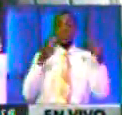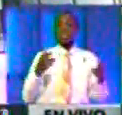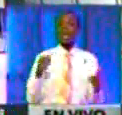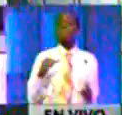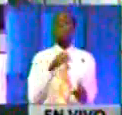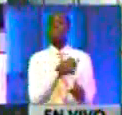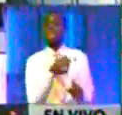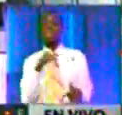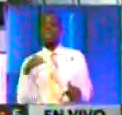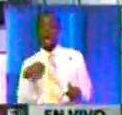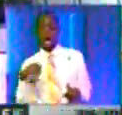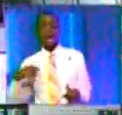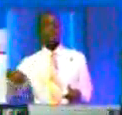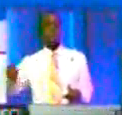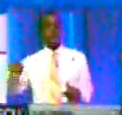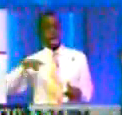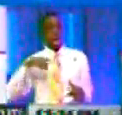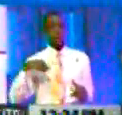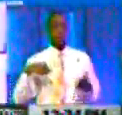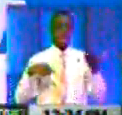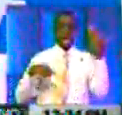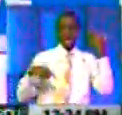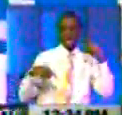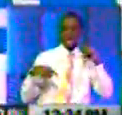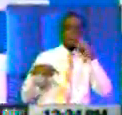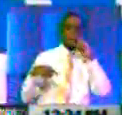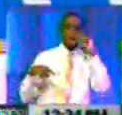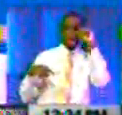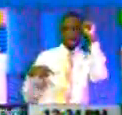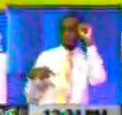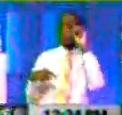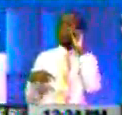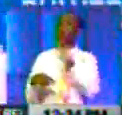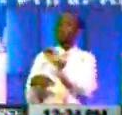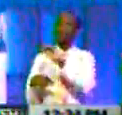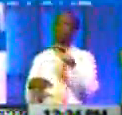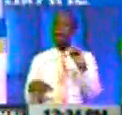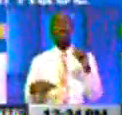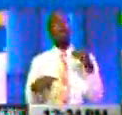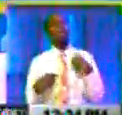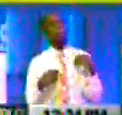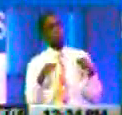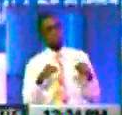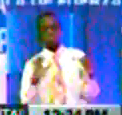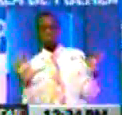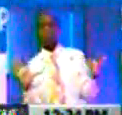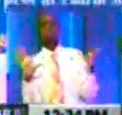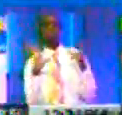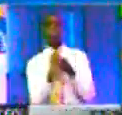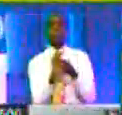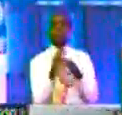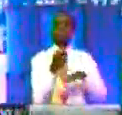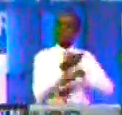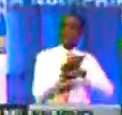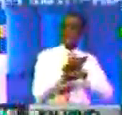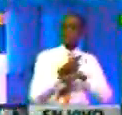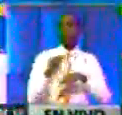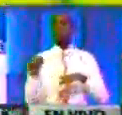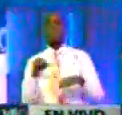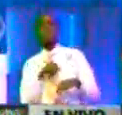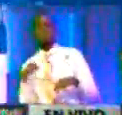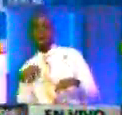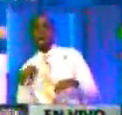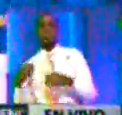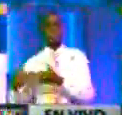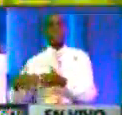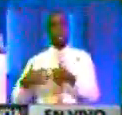buena manera el llamado que en su momento hizo el presidente Nicolás Maduro de unir esfuerzos con el gobierno nacional para sacar adelante